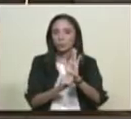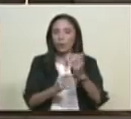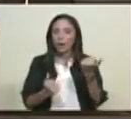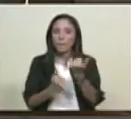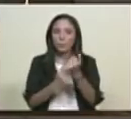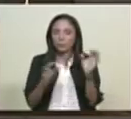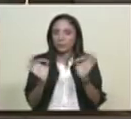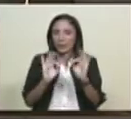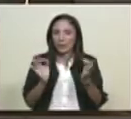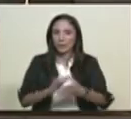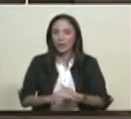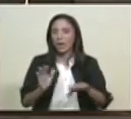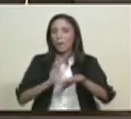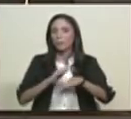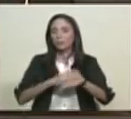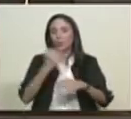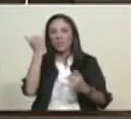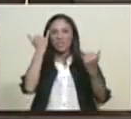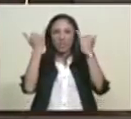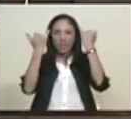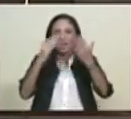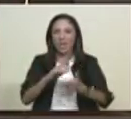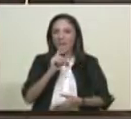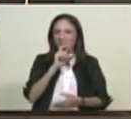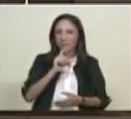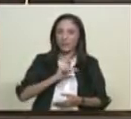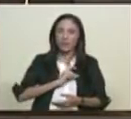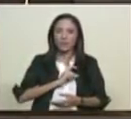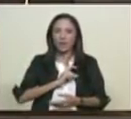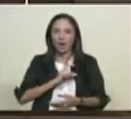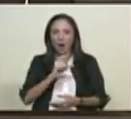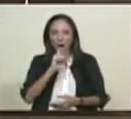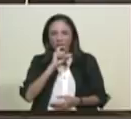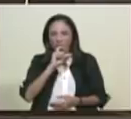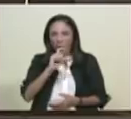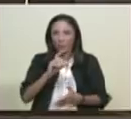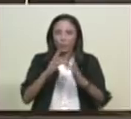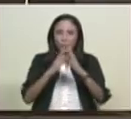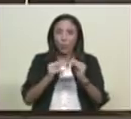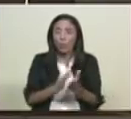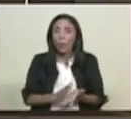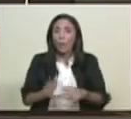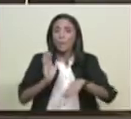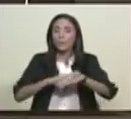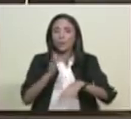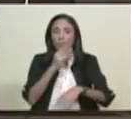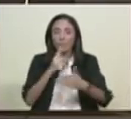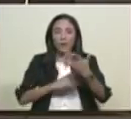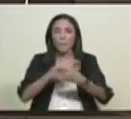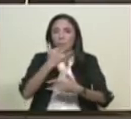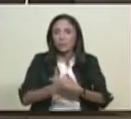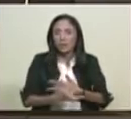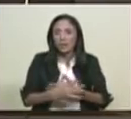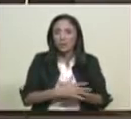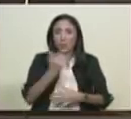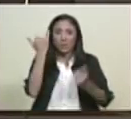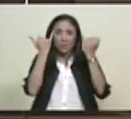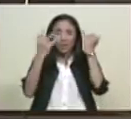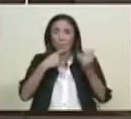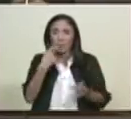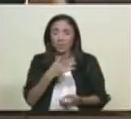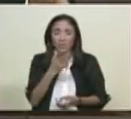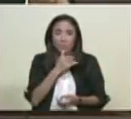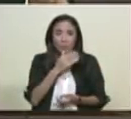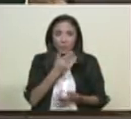por sus caprichos, por su incoherencia, por su falta de proyecto, por su falta de capacidad política.